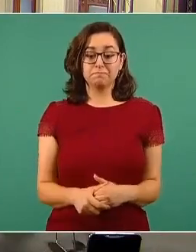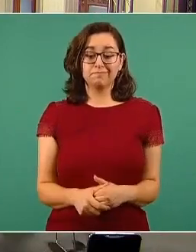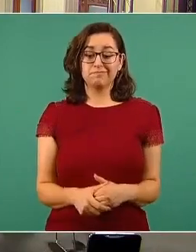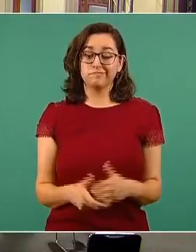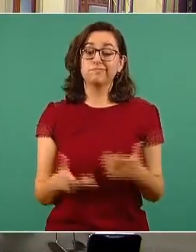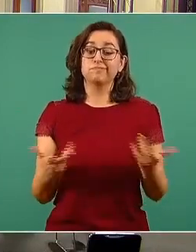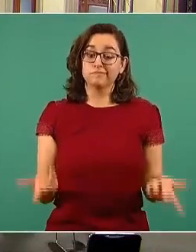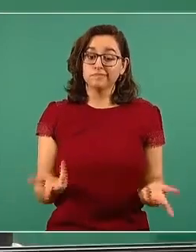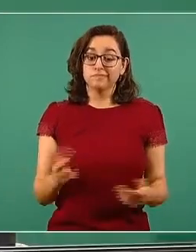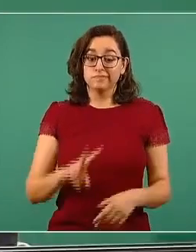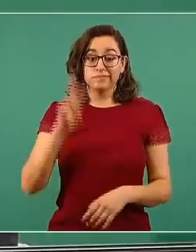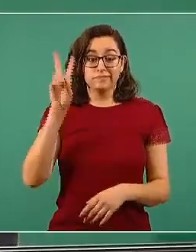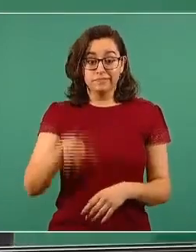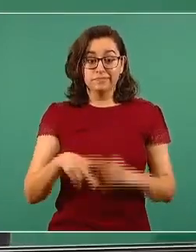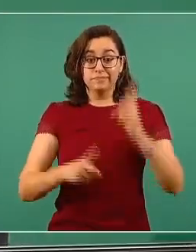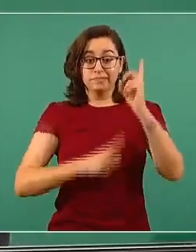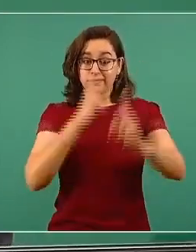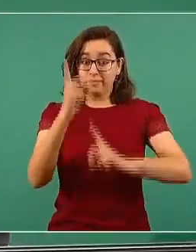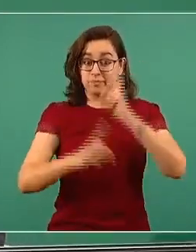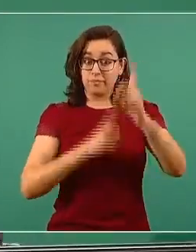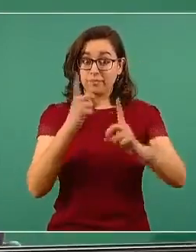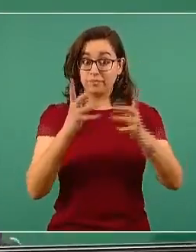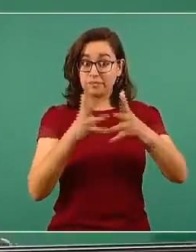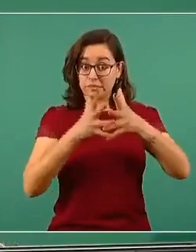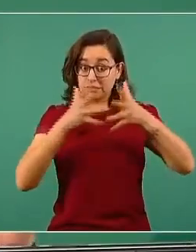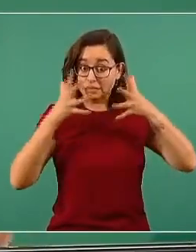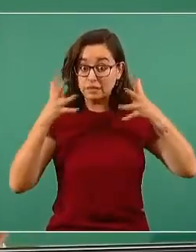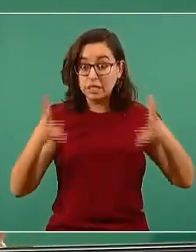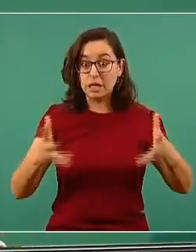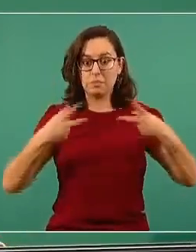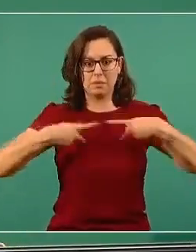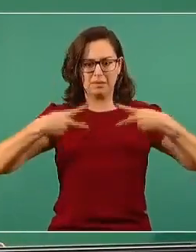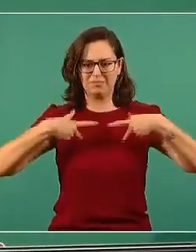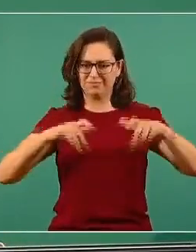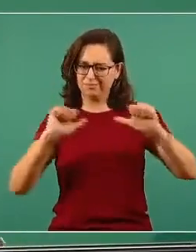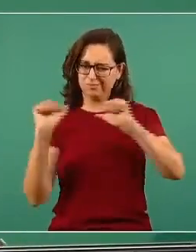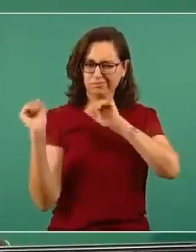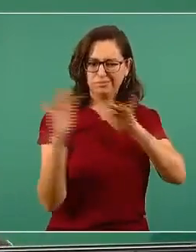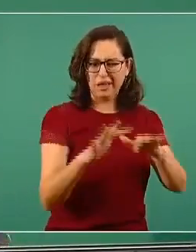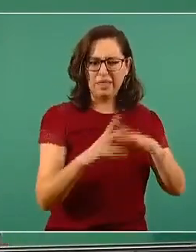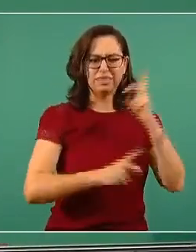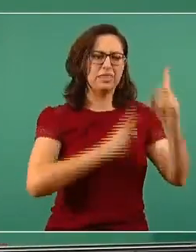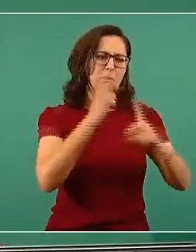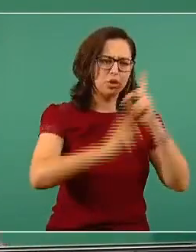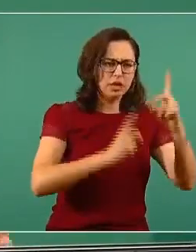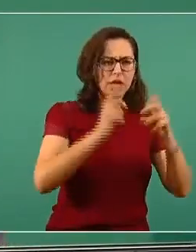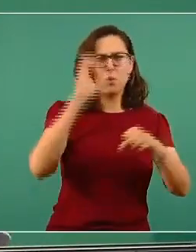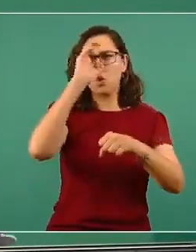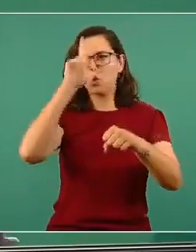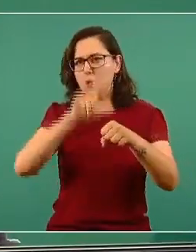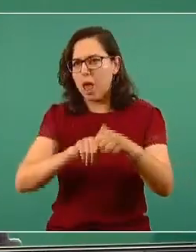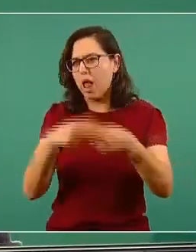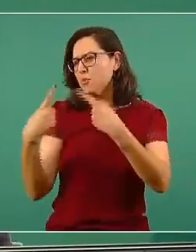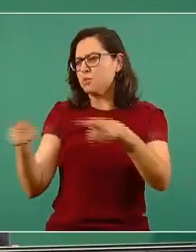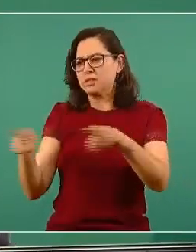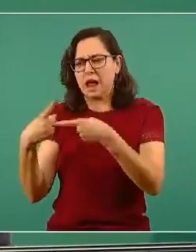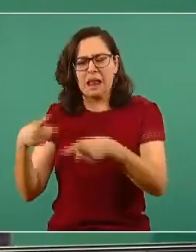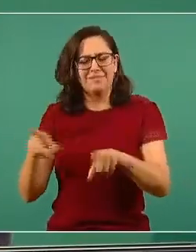Efectivamente, los eventos deportivos masivos y en general los eventos masivos, deportivos o culturales, musicales, cualquier